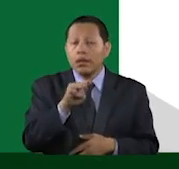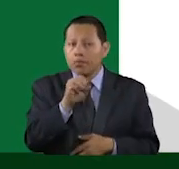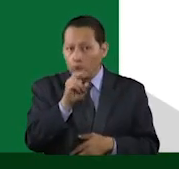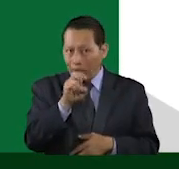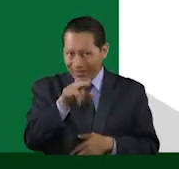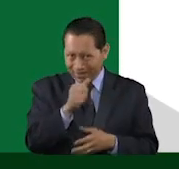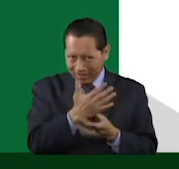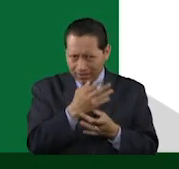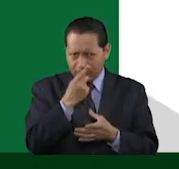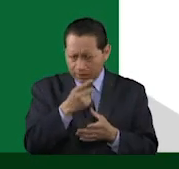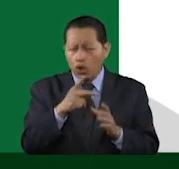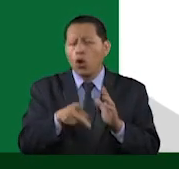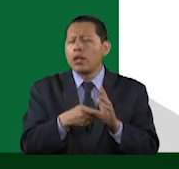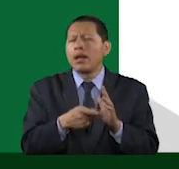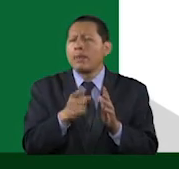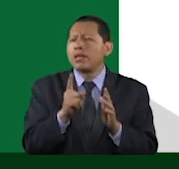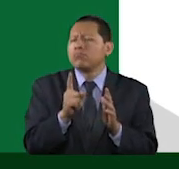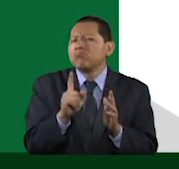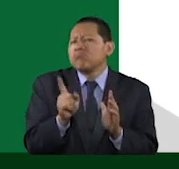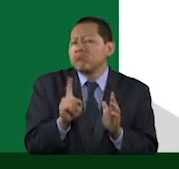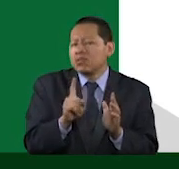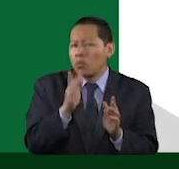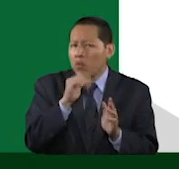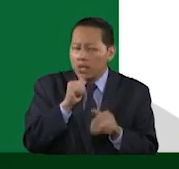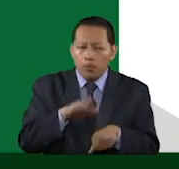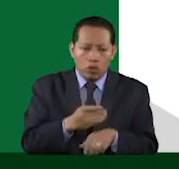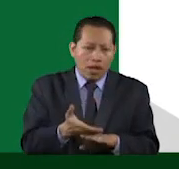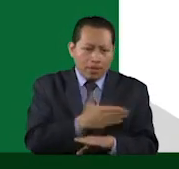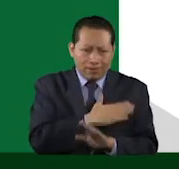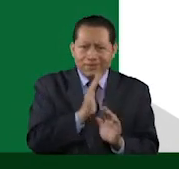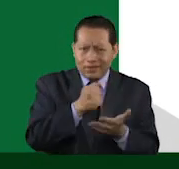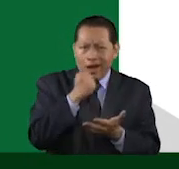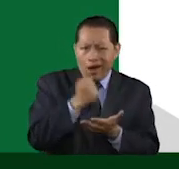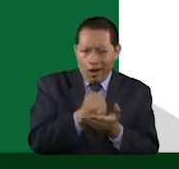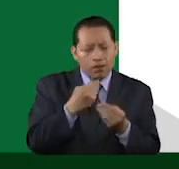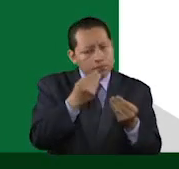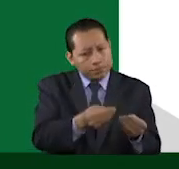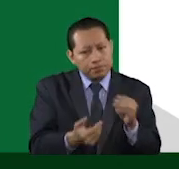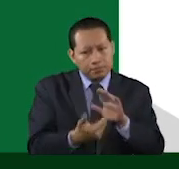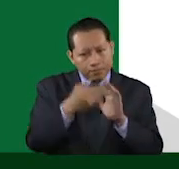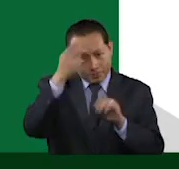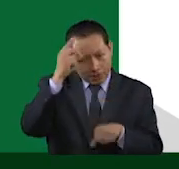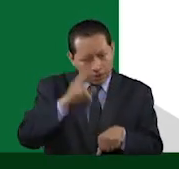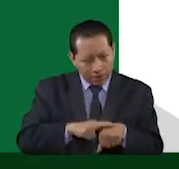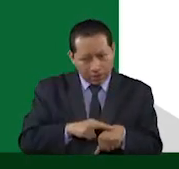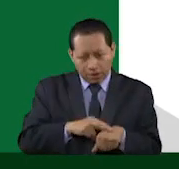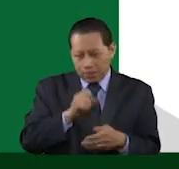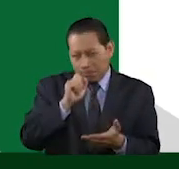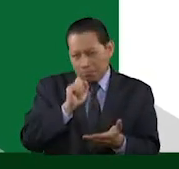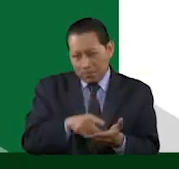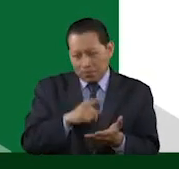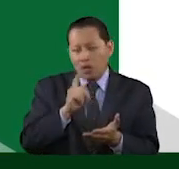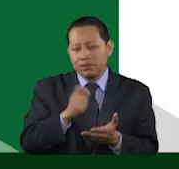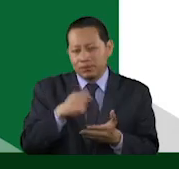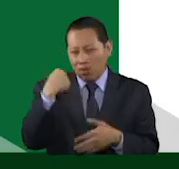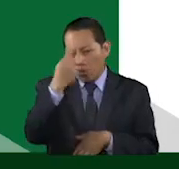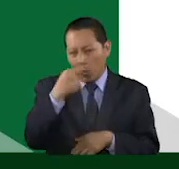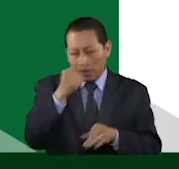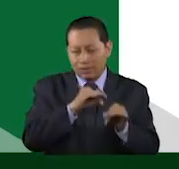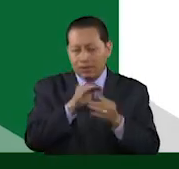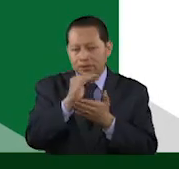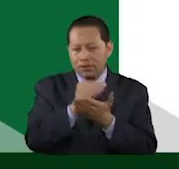podía volver a discutir un asunto previamente aprobado y ya turnado a mesa directiva, como es el caso, pues, de la reducción de la jornada